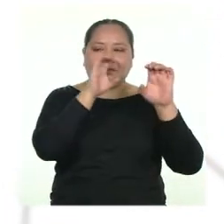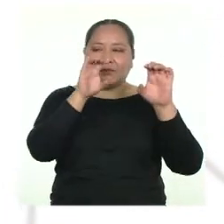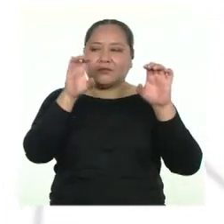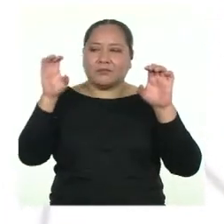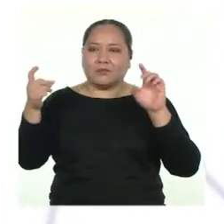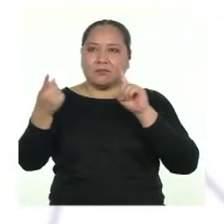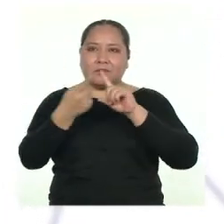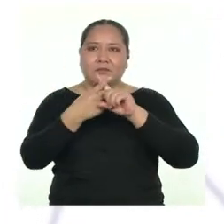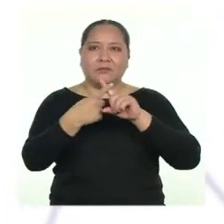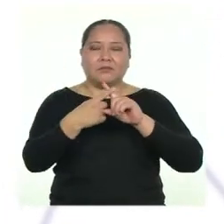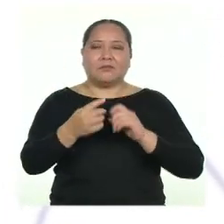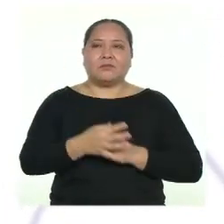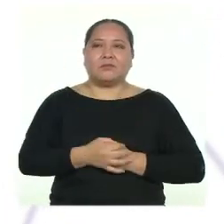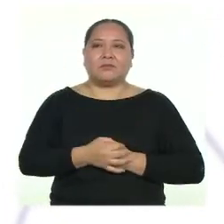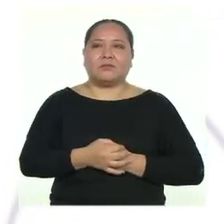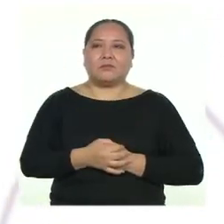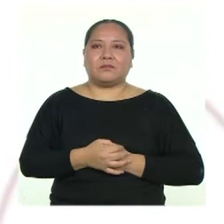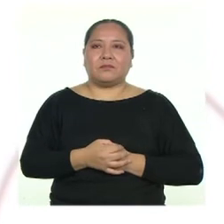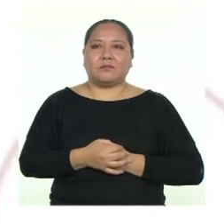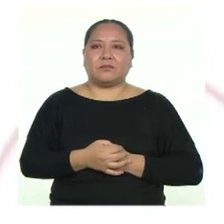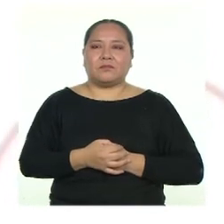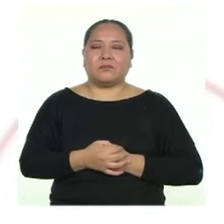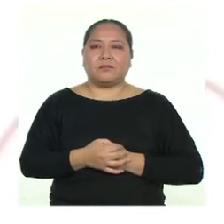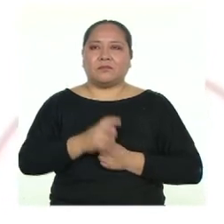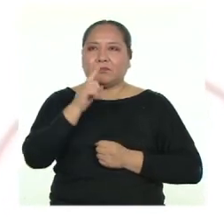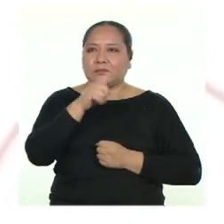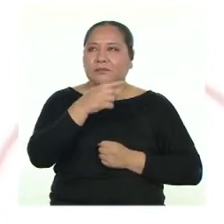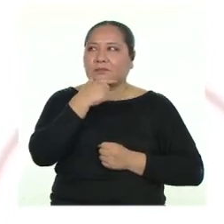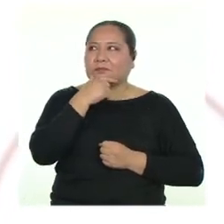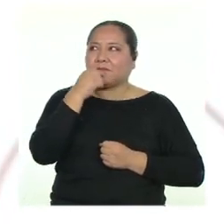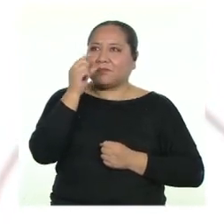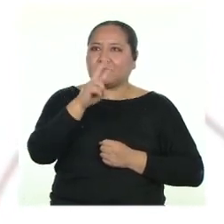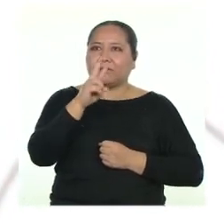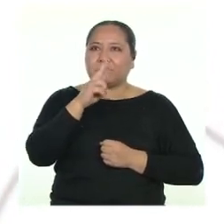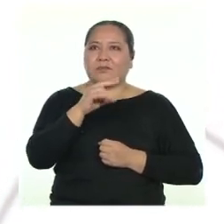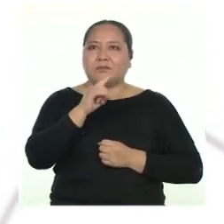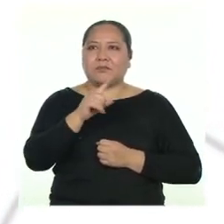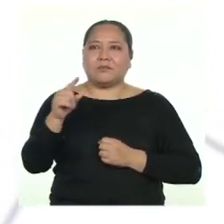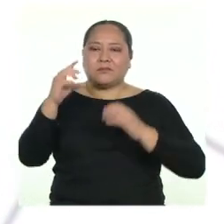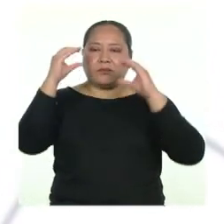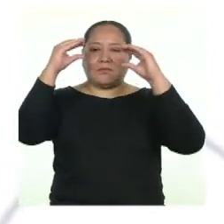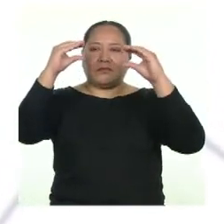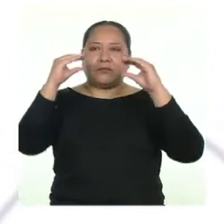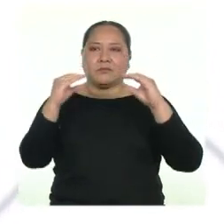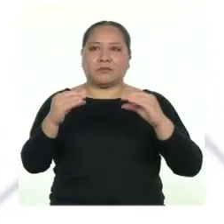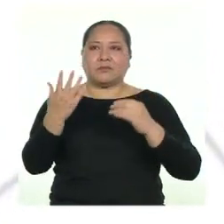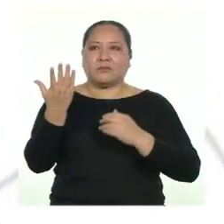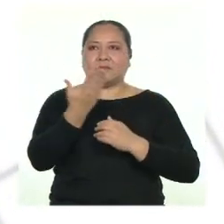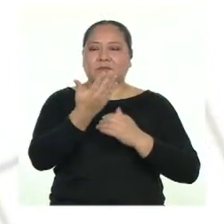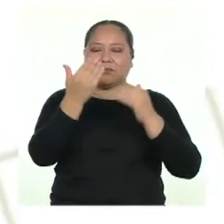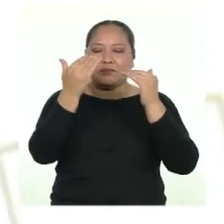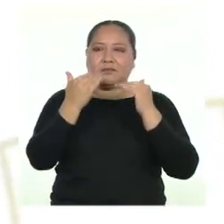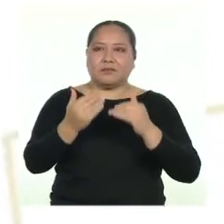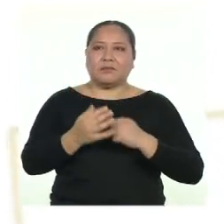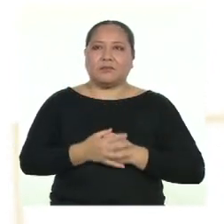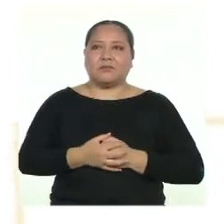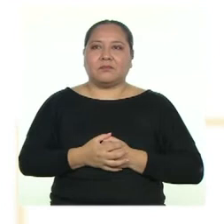ser multiplicados. Tomando esas consideraciones, las ecuaciones nos quedarían de la siguiente